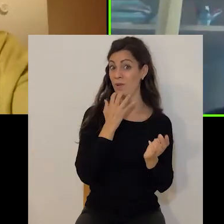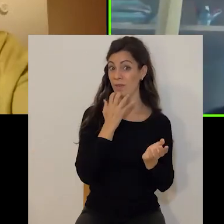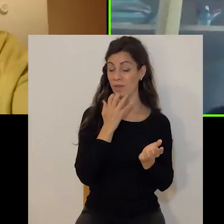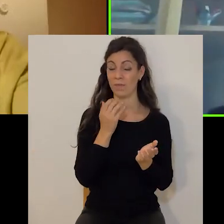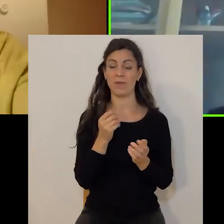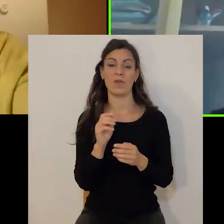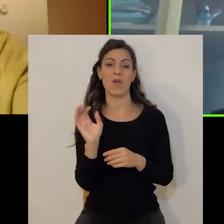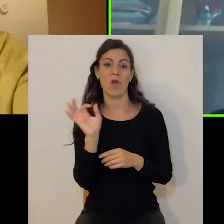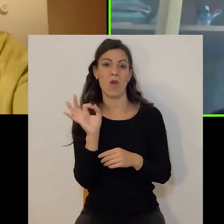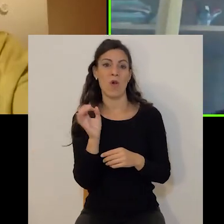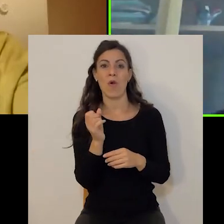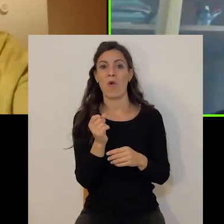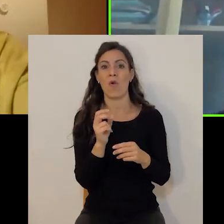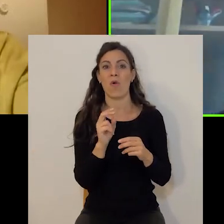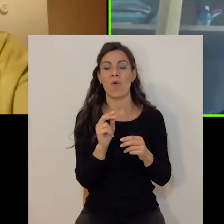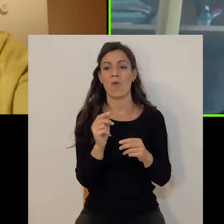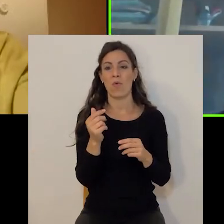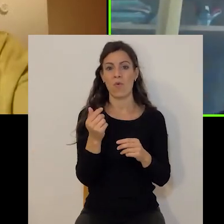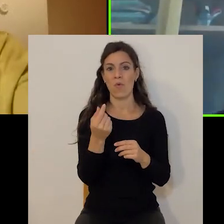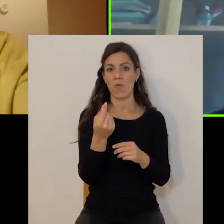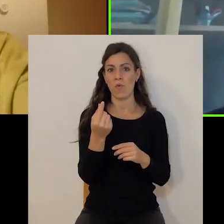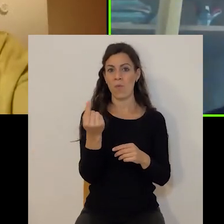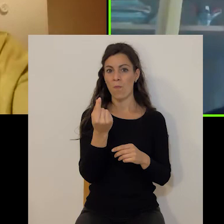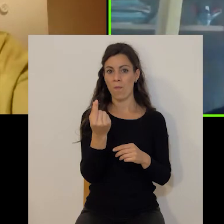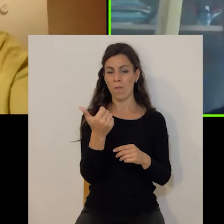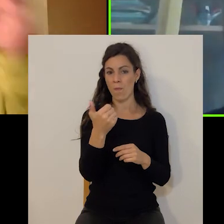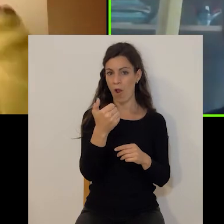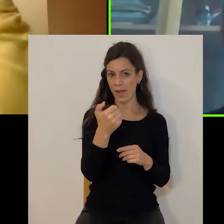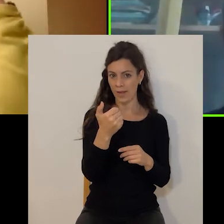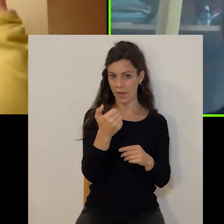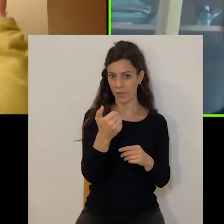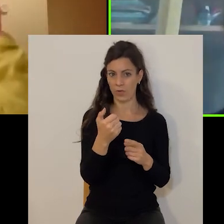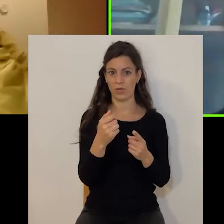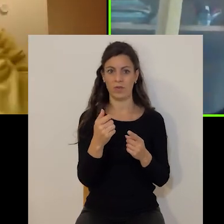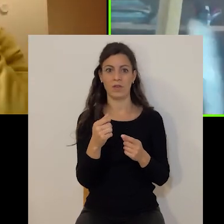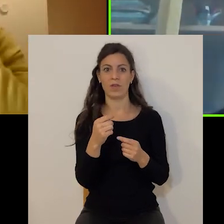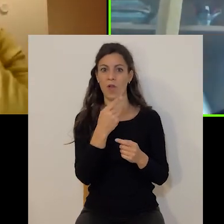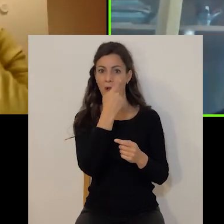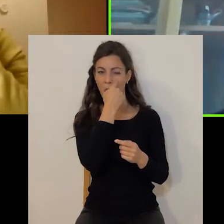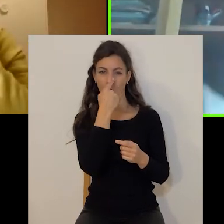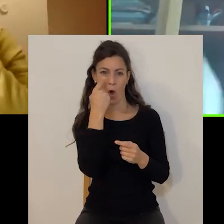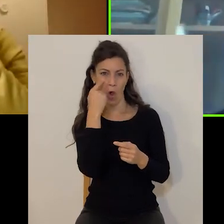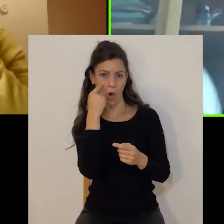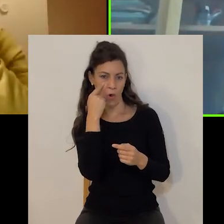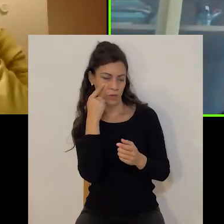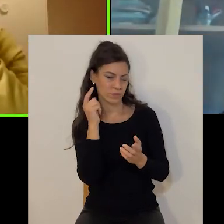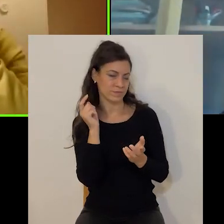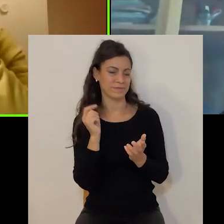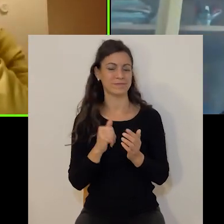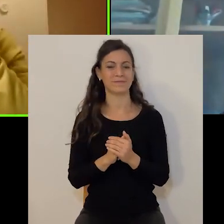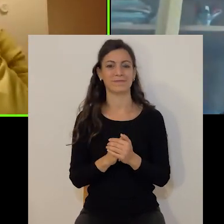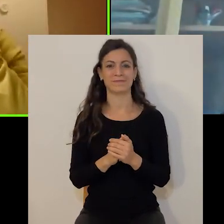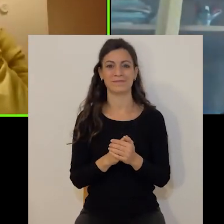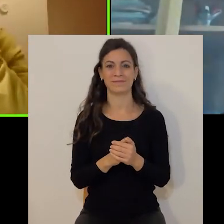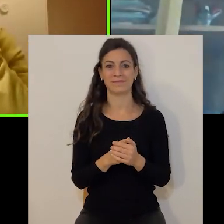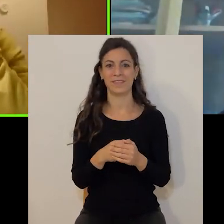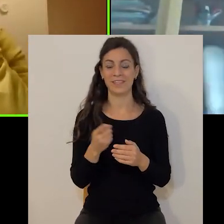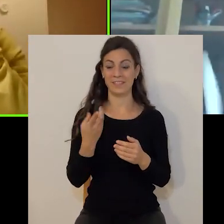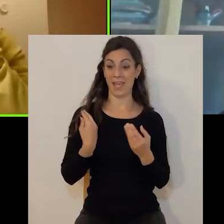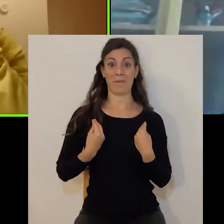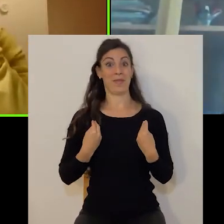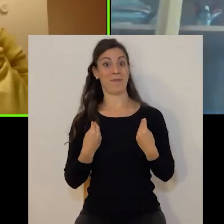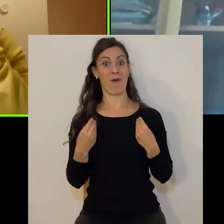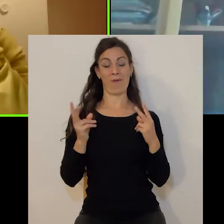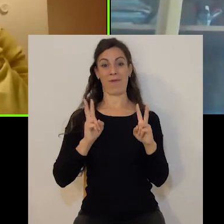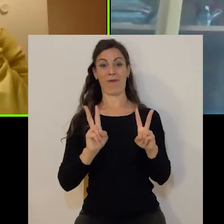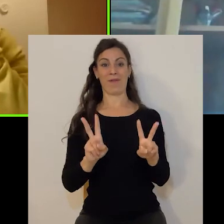por ejemplo, cualquier pieza, un bolígrafo. Ponle unos ojos, cualquier objeto que le pongas ojos cobra vida.